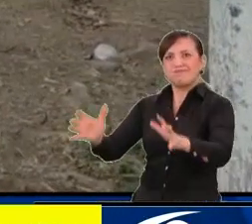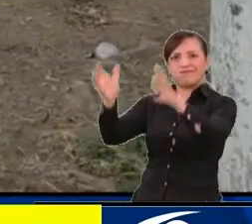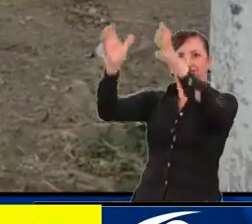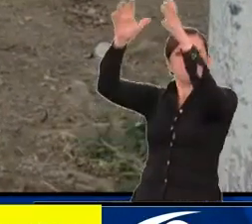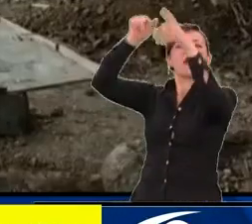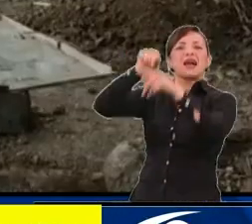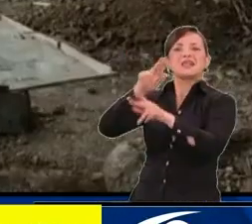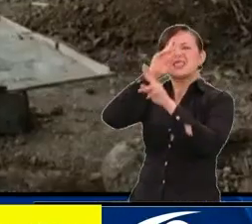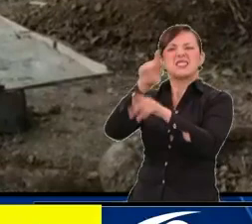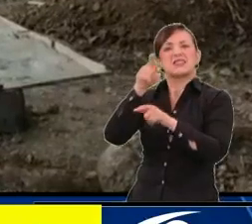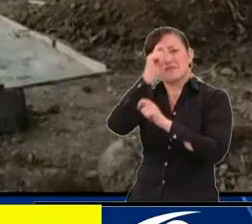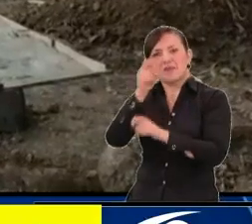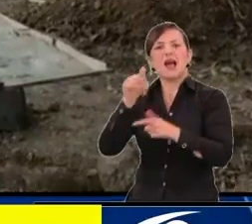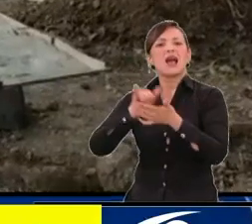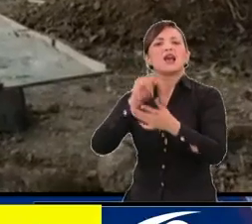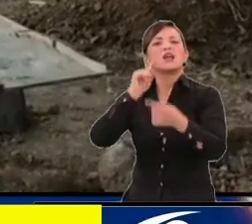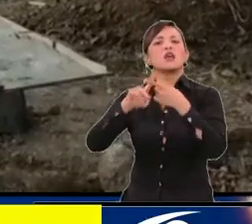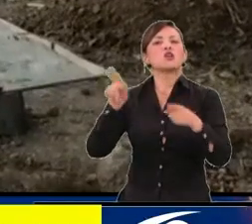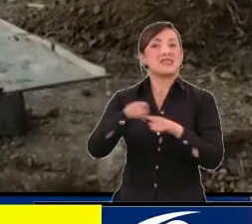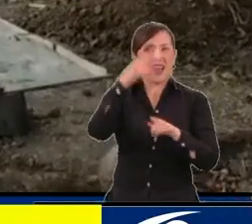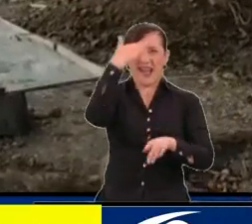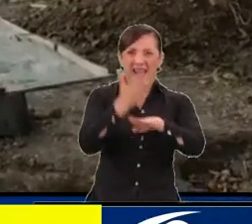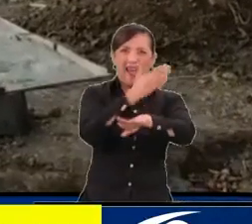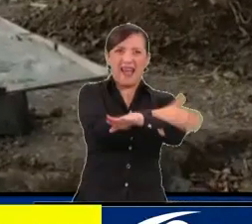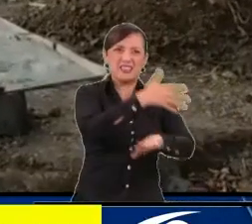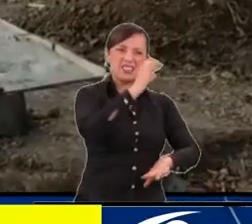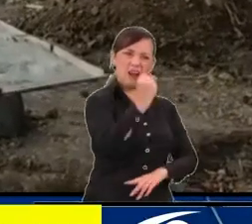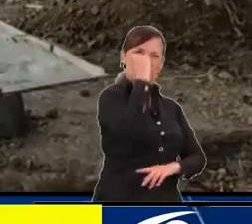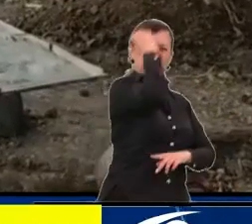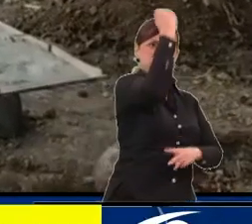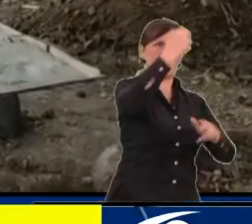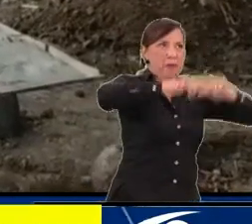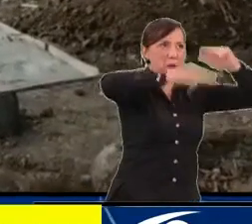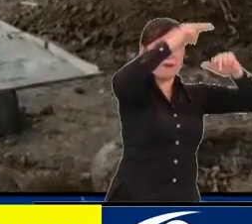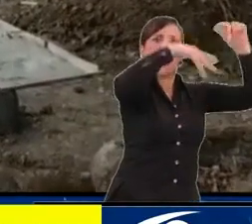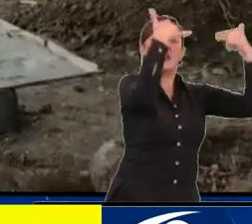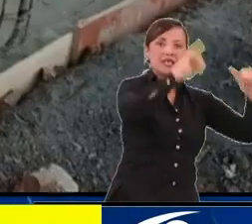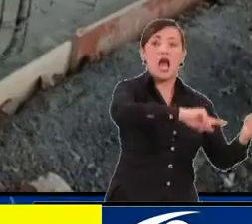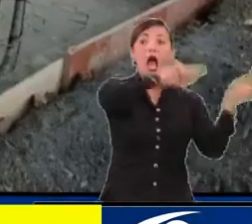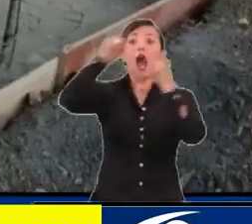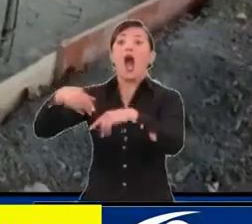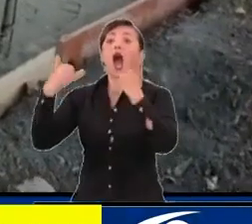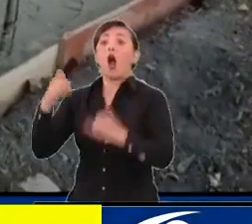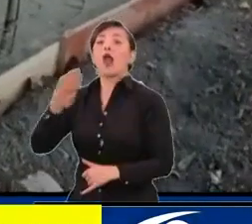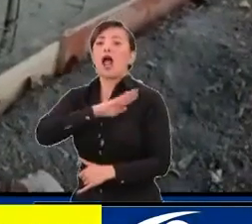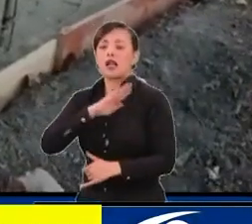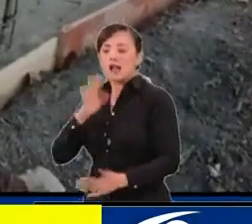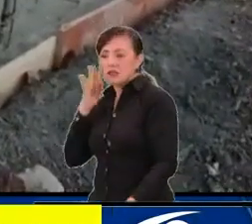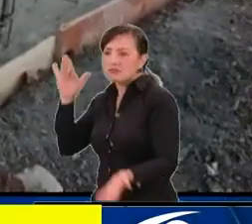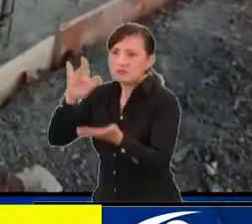zona ya se encuentra el monumento a la Resistencia. La alcaldía ha indicado que ya coordina una visita al lugar.